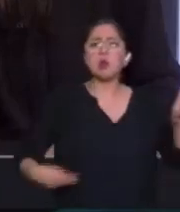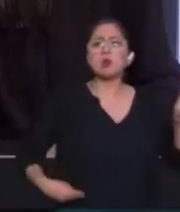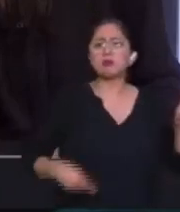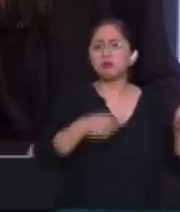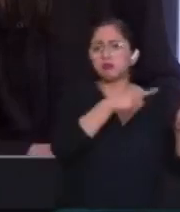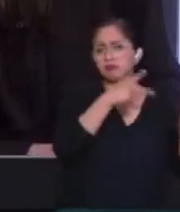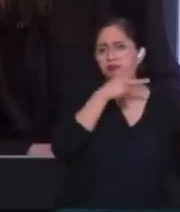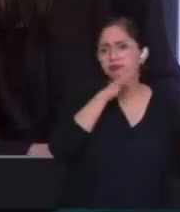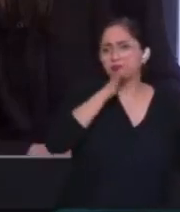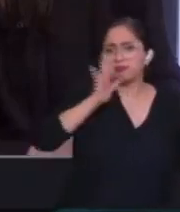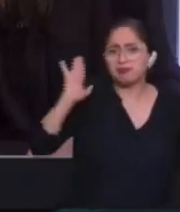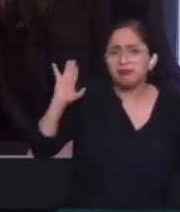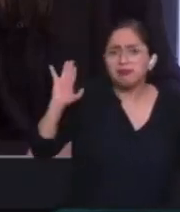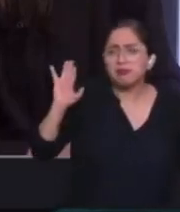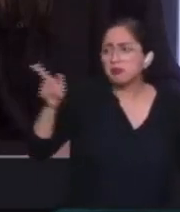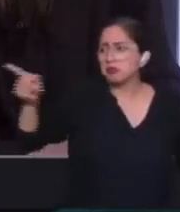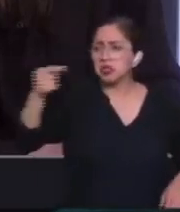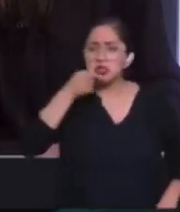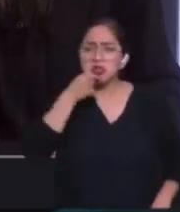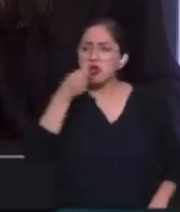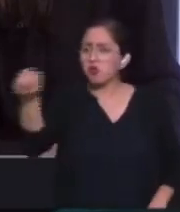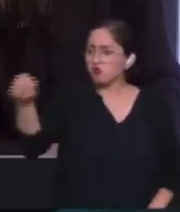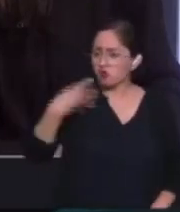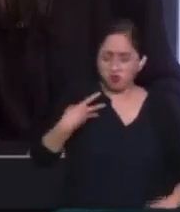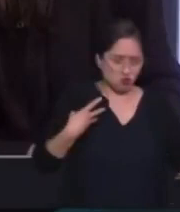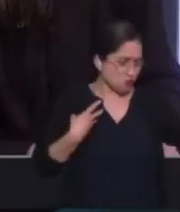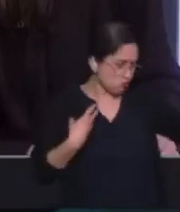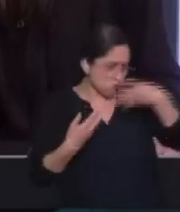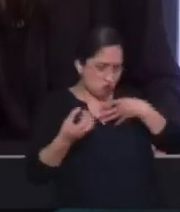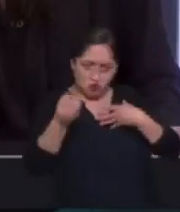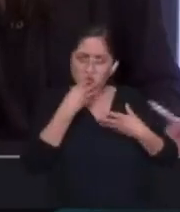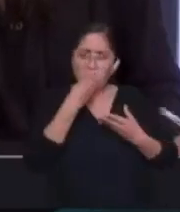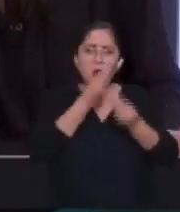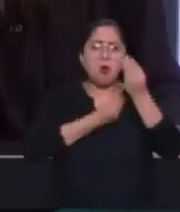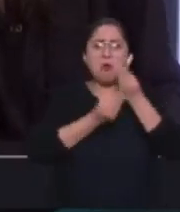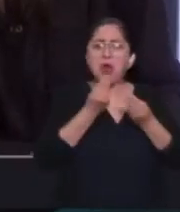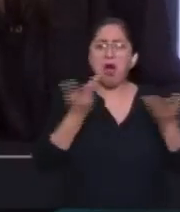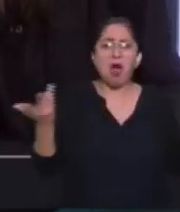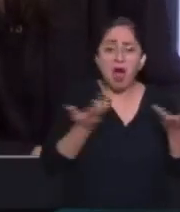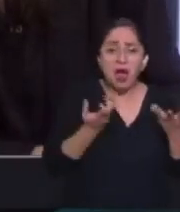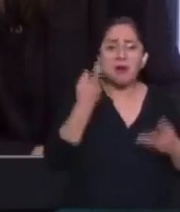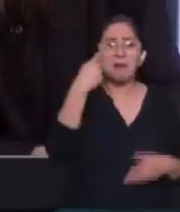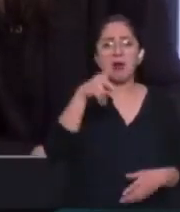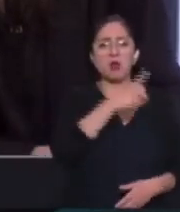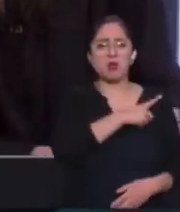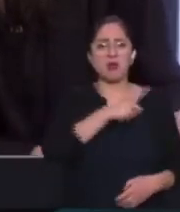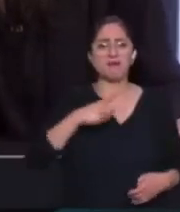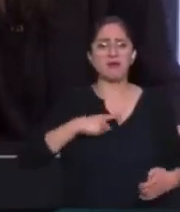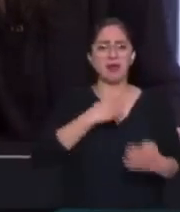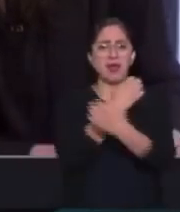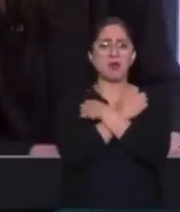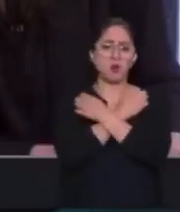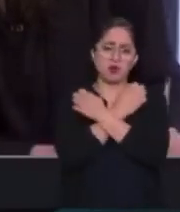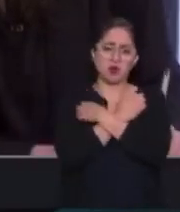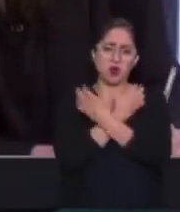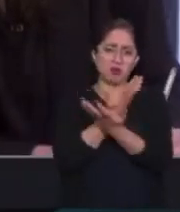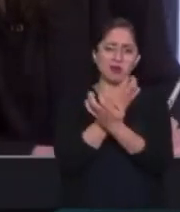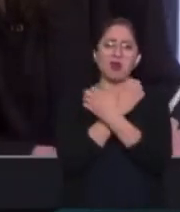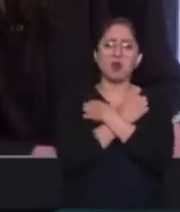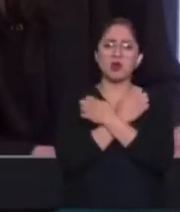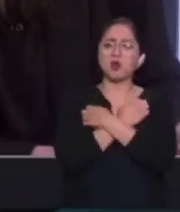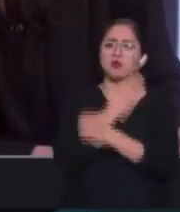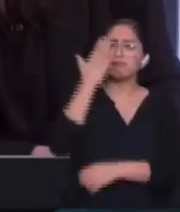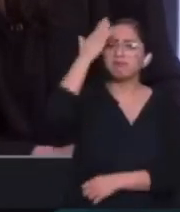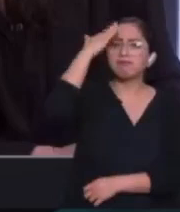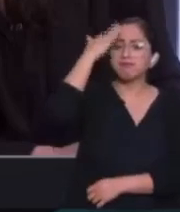alguna. Digo, pues si el niño le dan comida, pues se la va a comer. Hay que educarlos. La educación es un acto de autoridad y los actos de